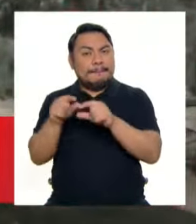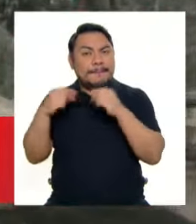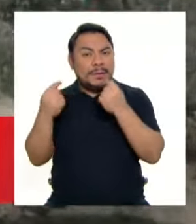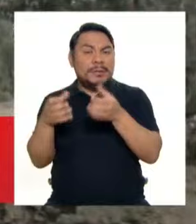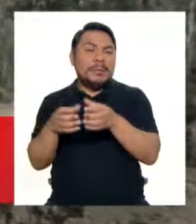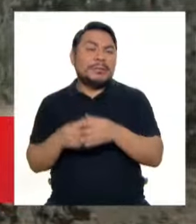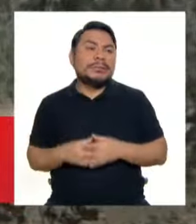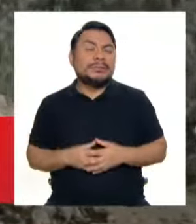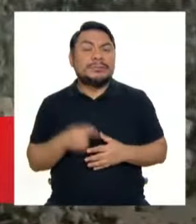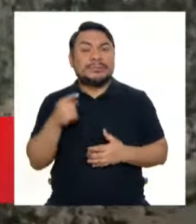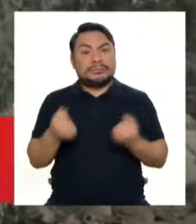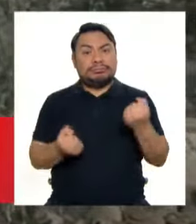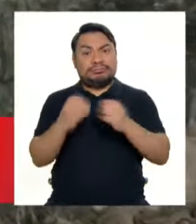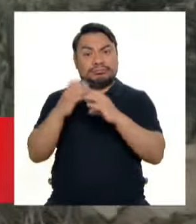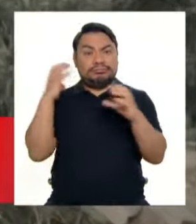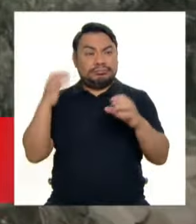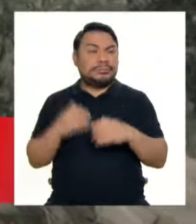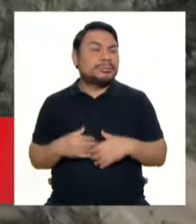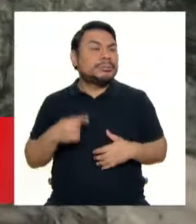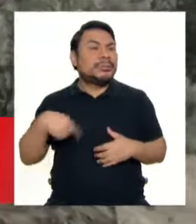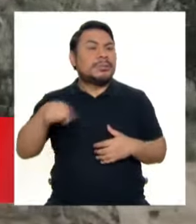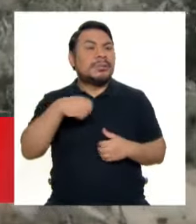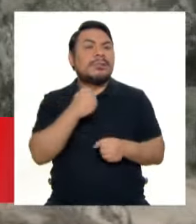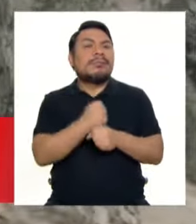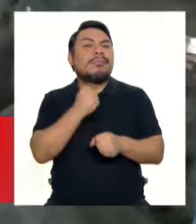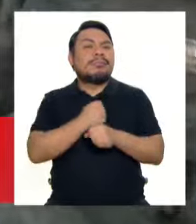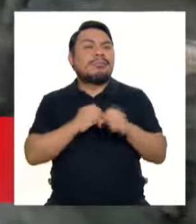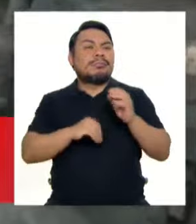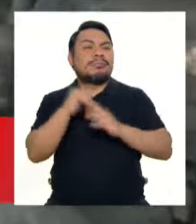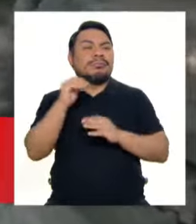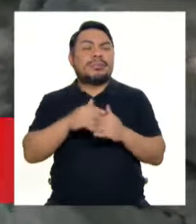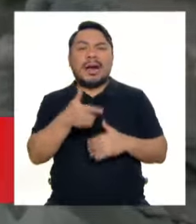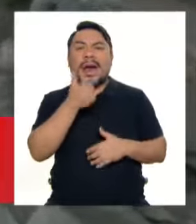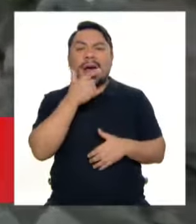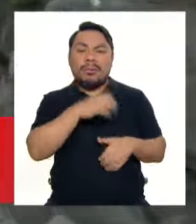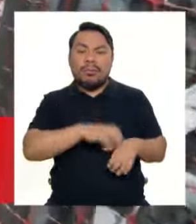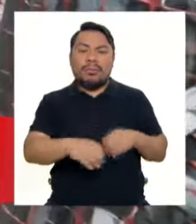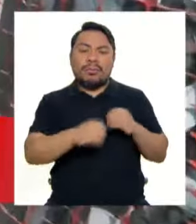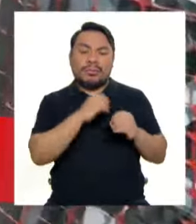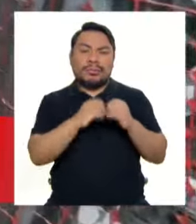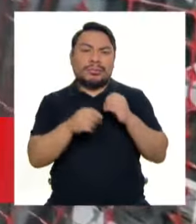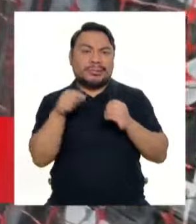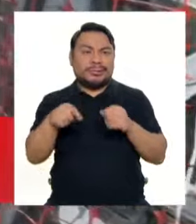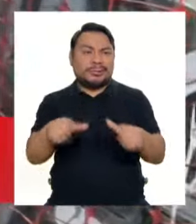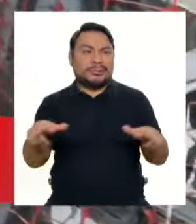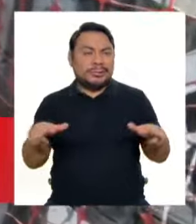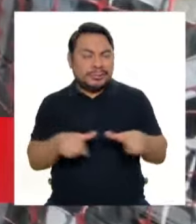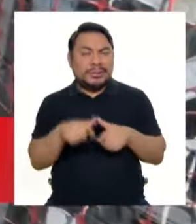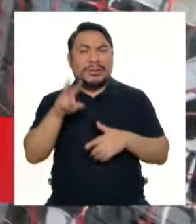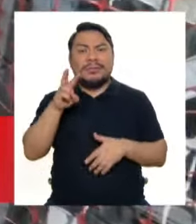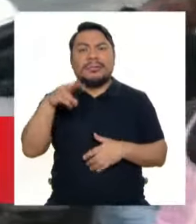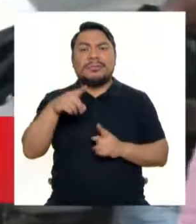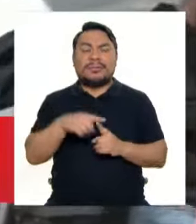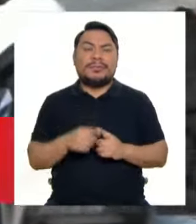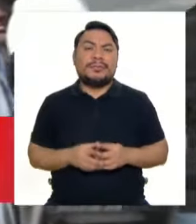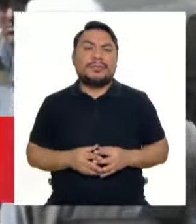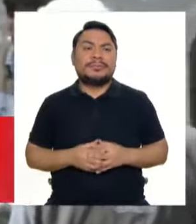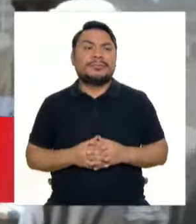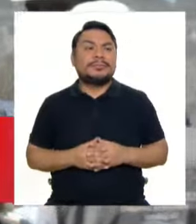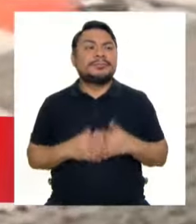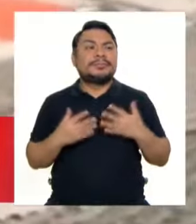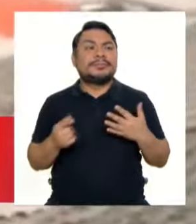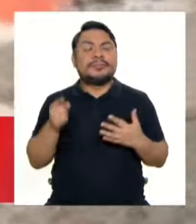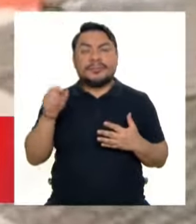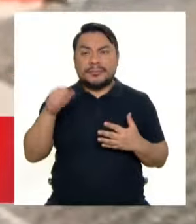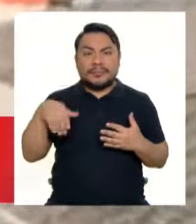contrata el camión forma parte de las obras de agua y alcantarillado que se realizan en esta zona de villam María una grúa